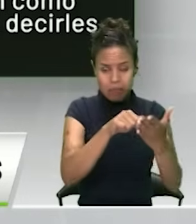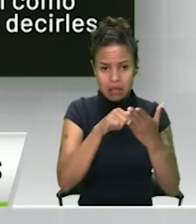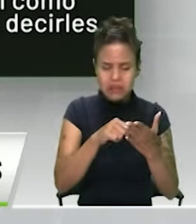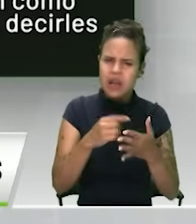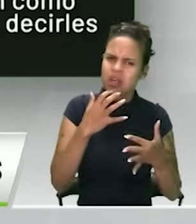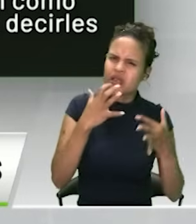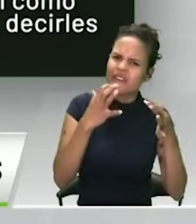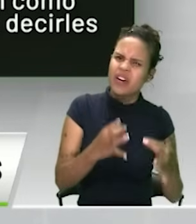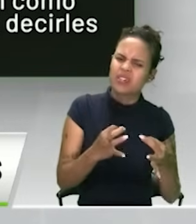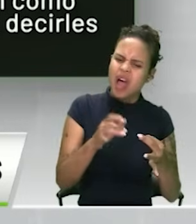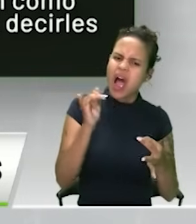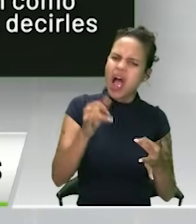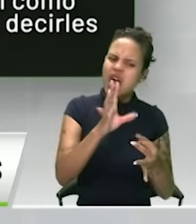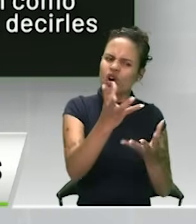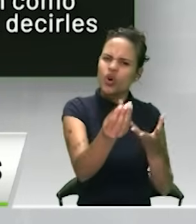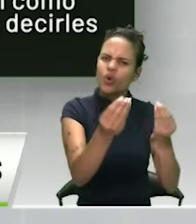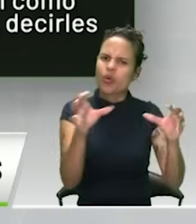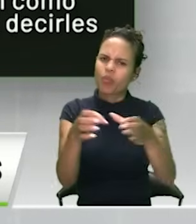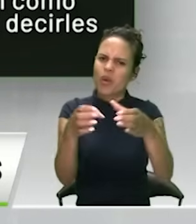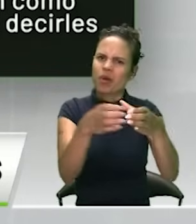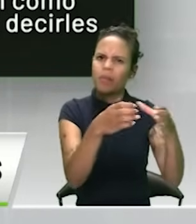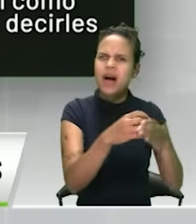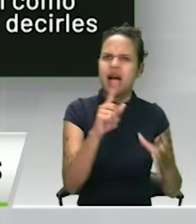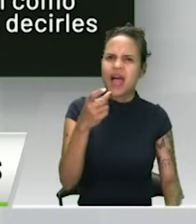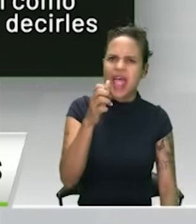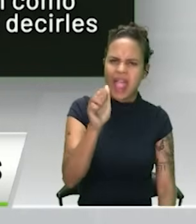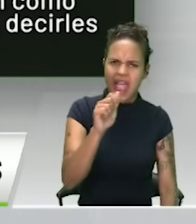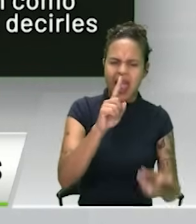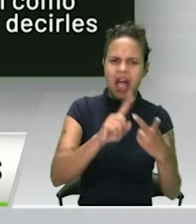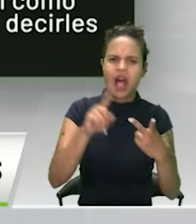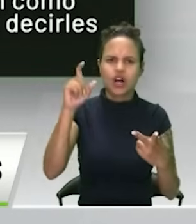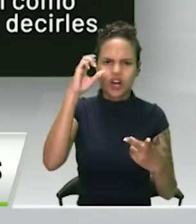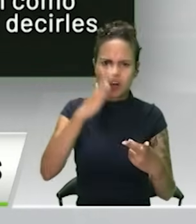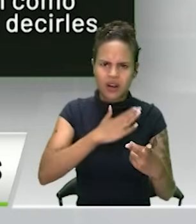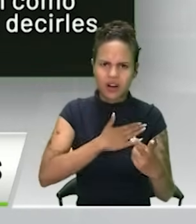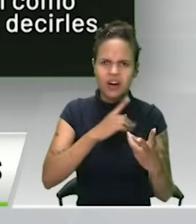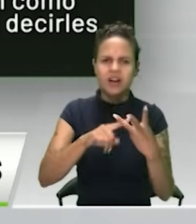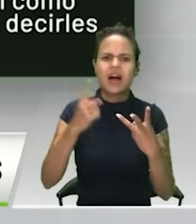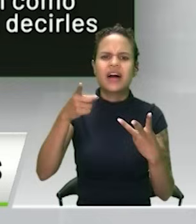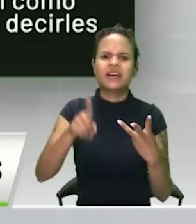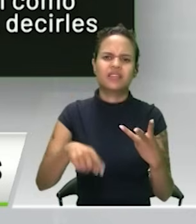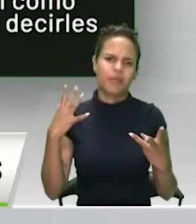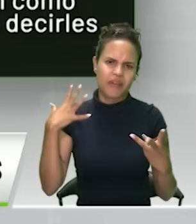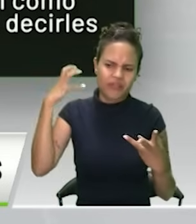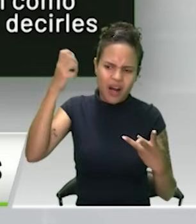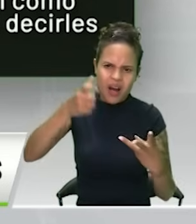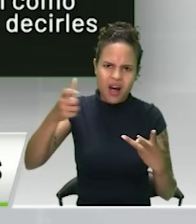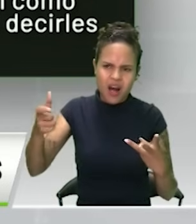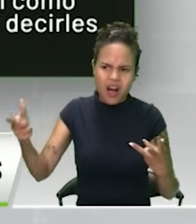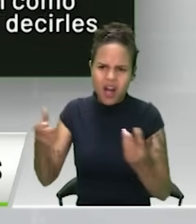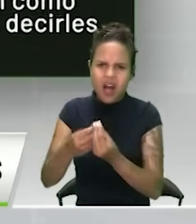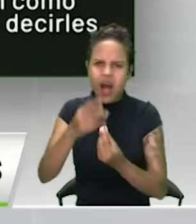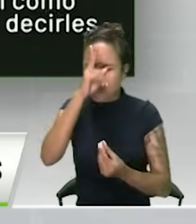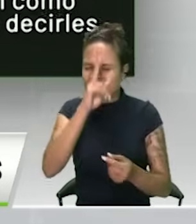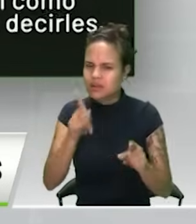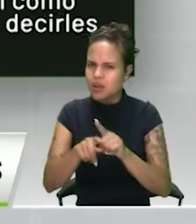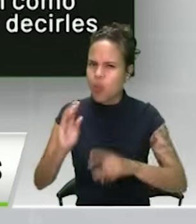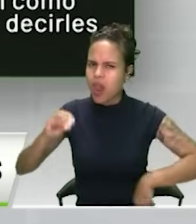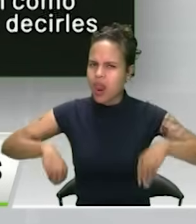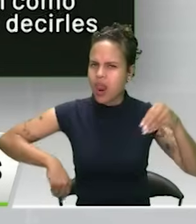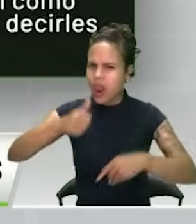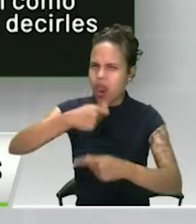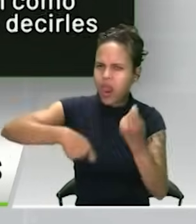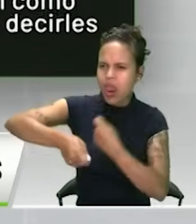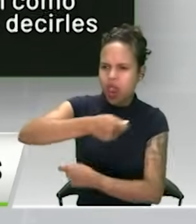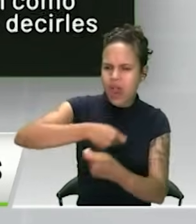a organizaciones como el GEA, el uribismo y el fajardismo al punto de mafias. Ellos son carteles en cierta